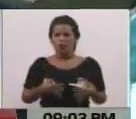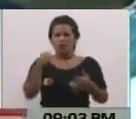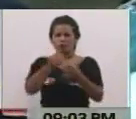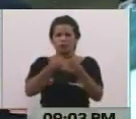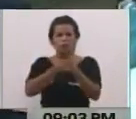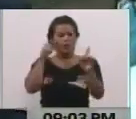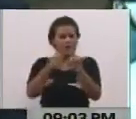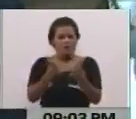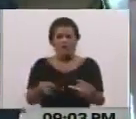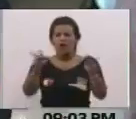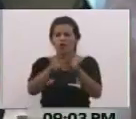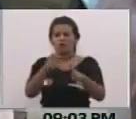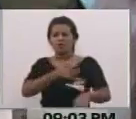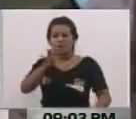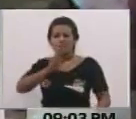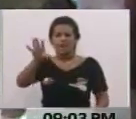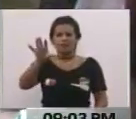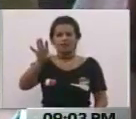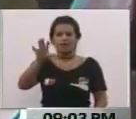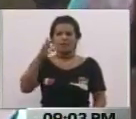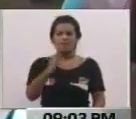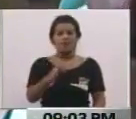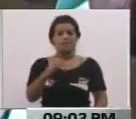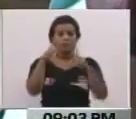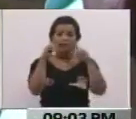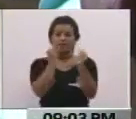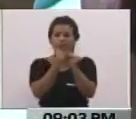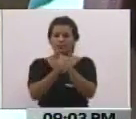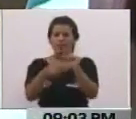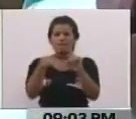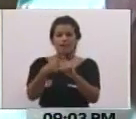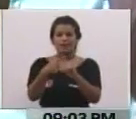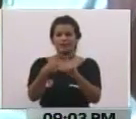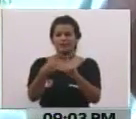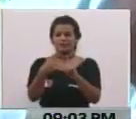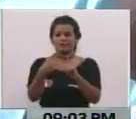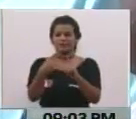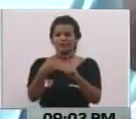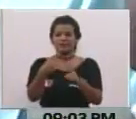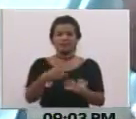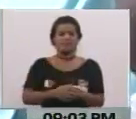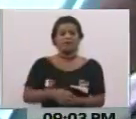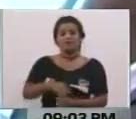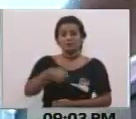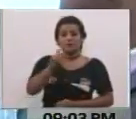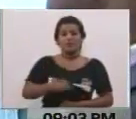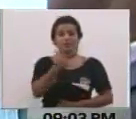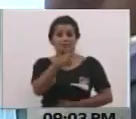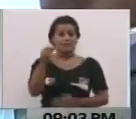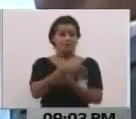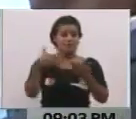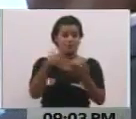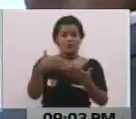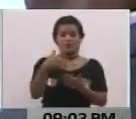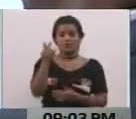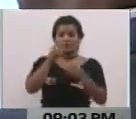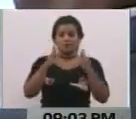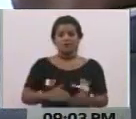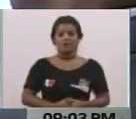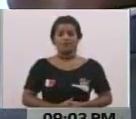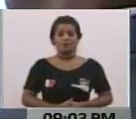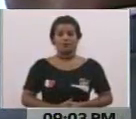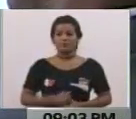patria, por los atletas, por todas las personas, por los 30 millones de habitantes que hay en mi